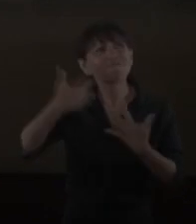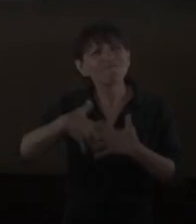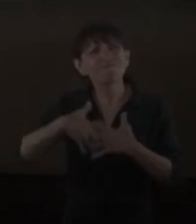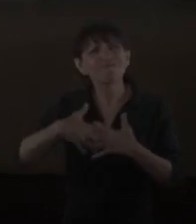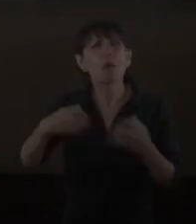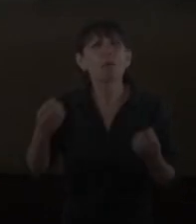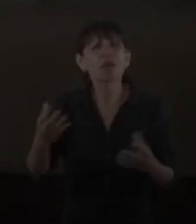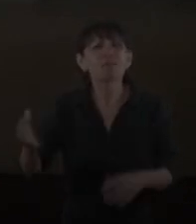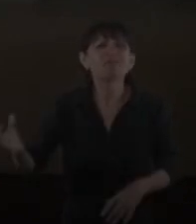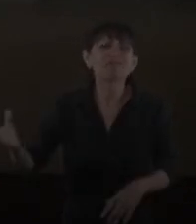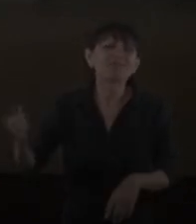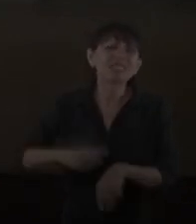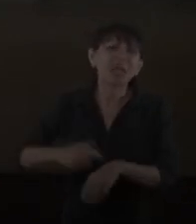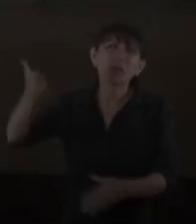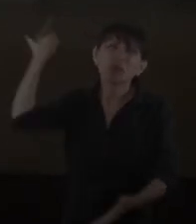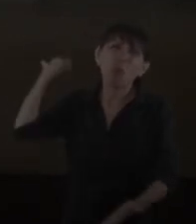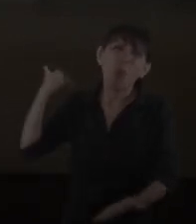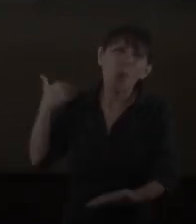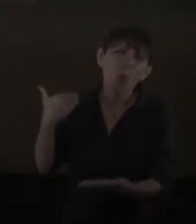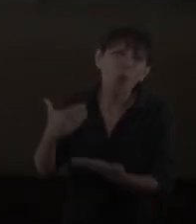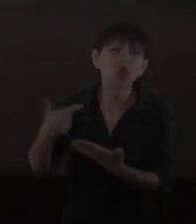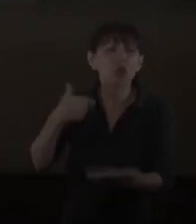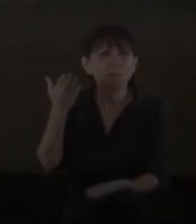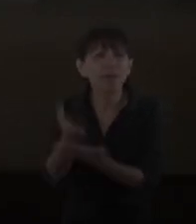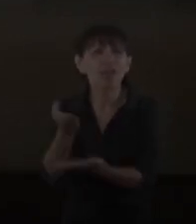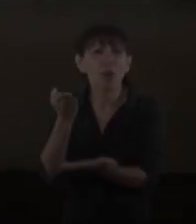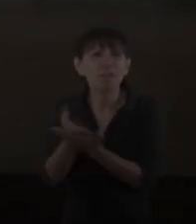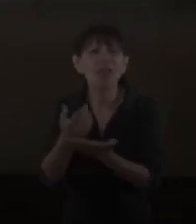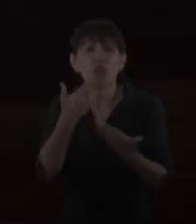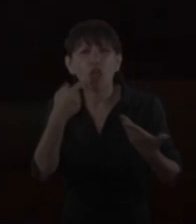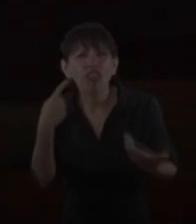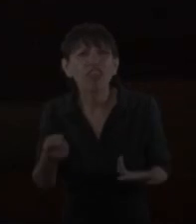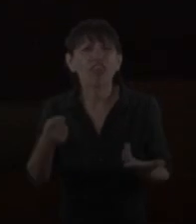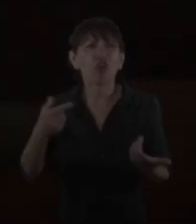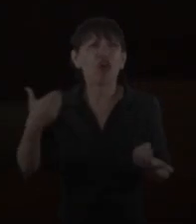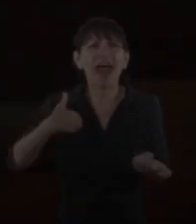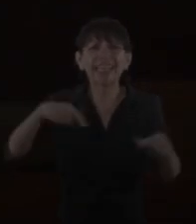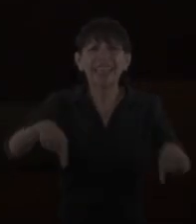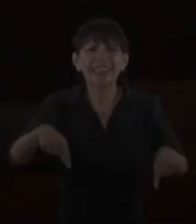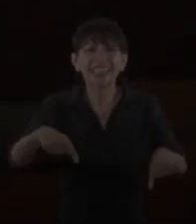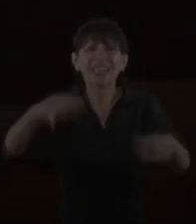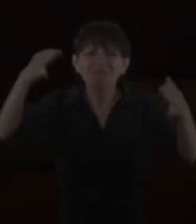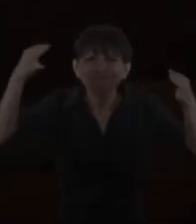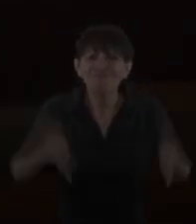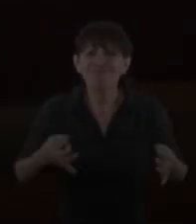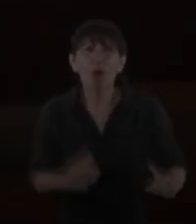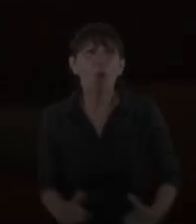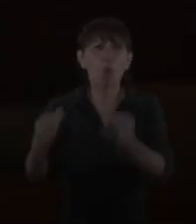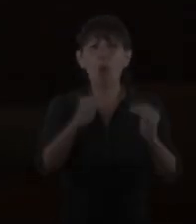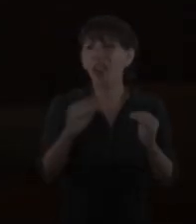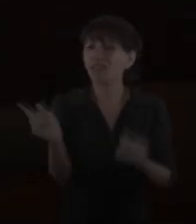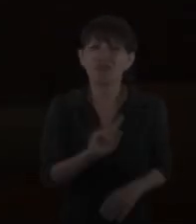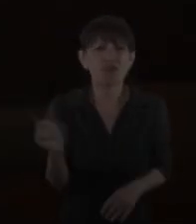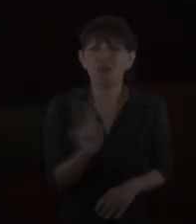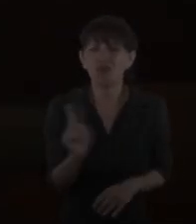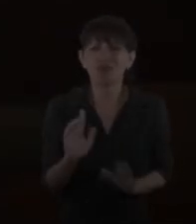Hace mucho tiempo que vengo planteando que esta Argentina en la que vivimos no es una Argentina justa, es una Argentina